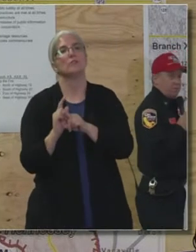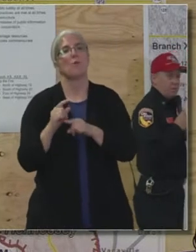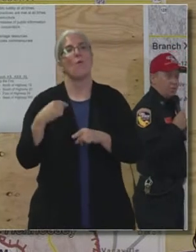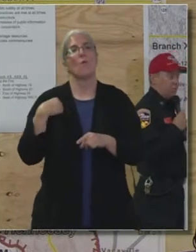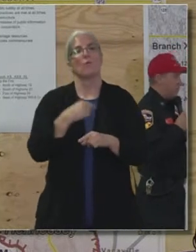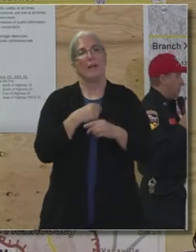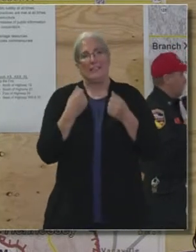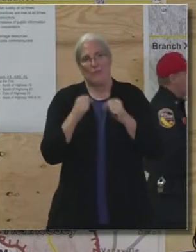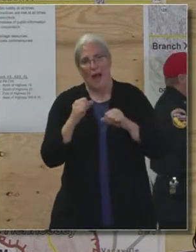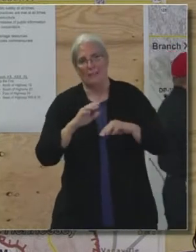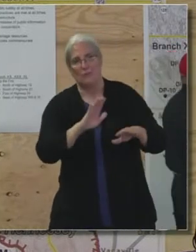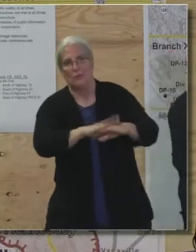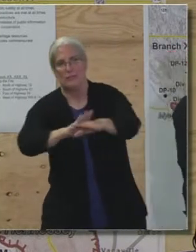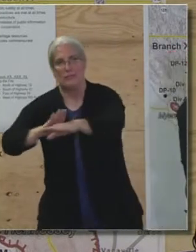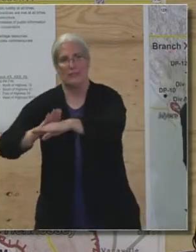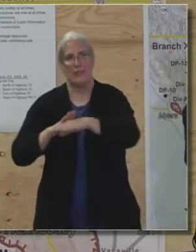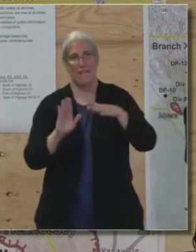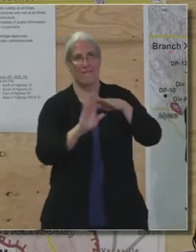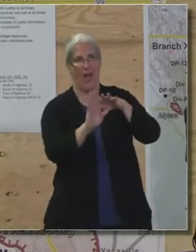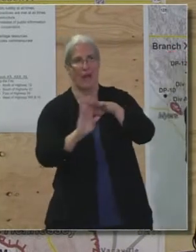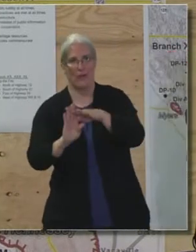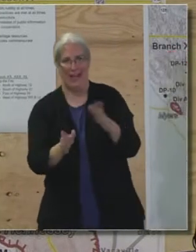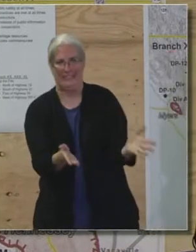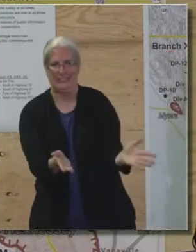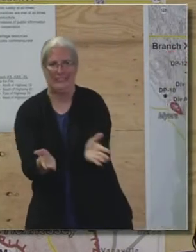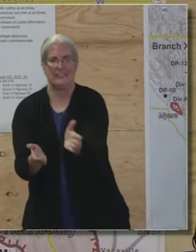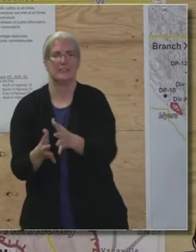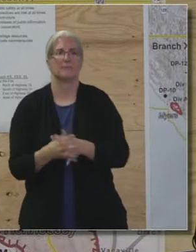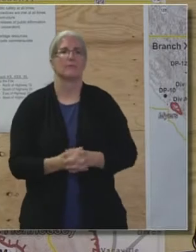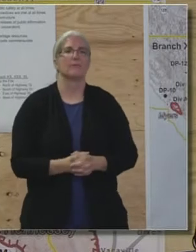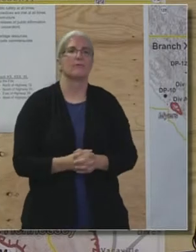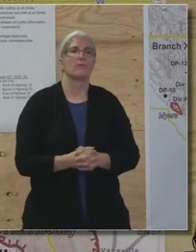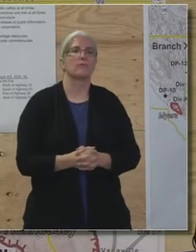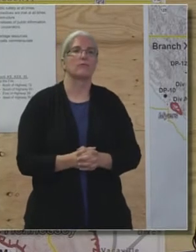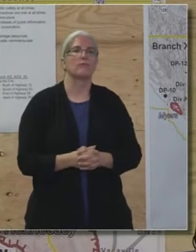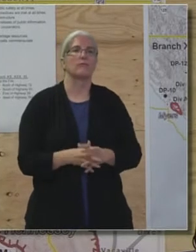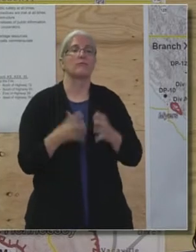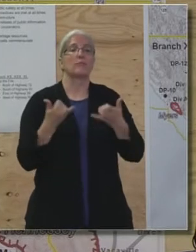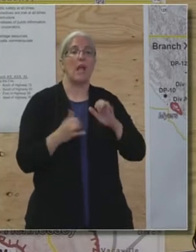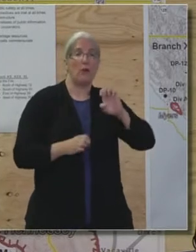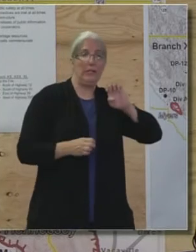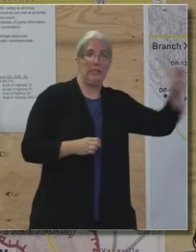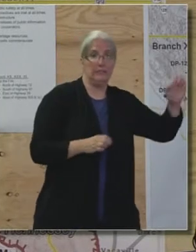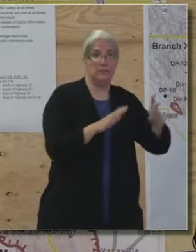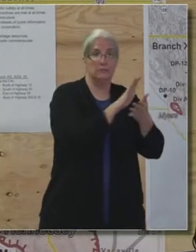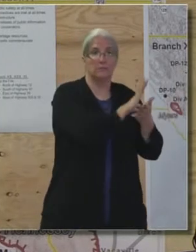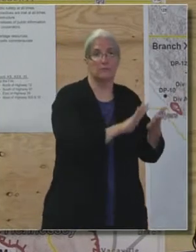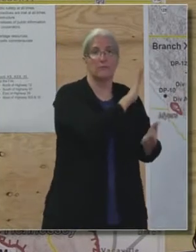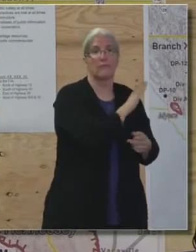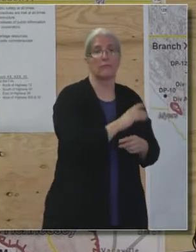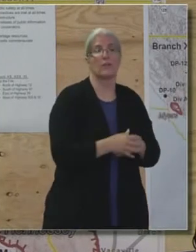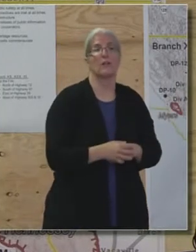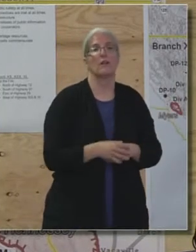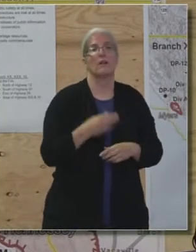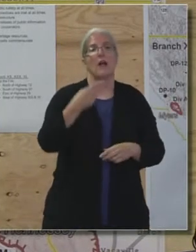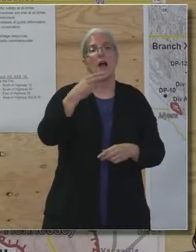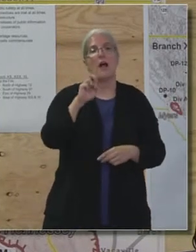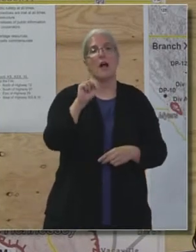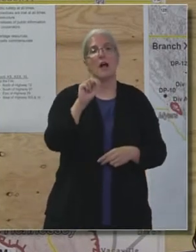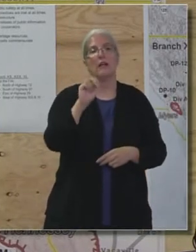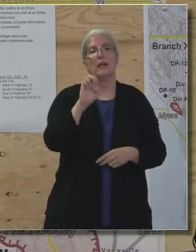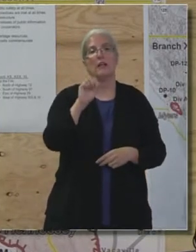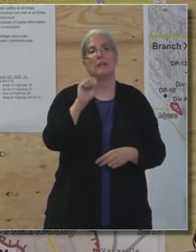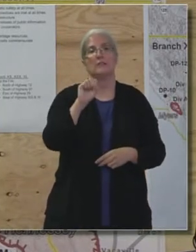alertas para las comunidades en torno a guardiola hacia el este el incendio de genes y el instinto de genes y